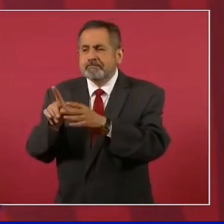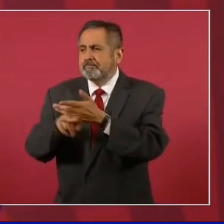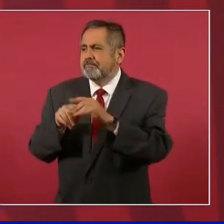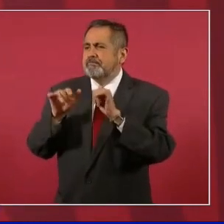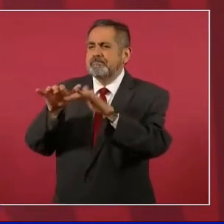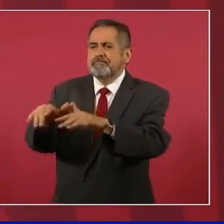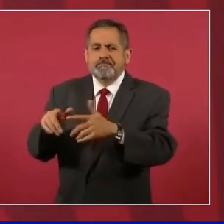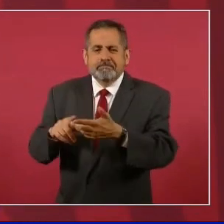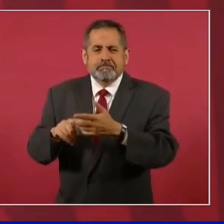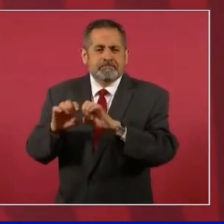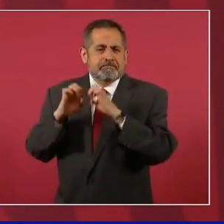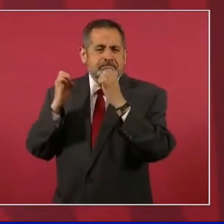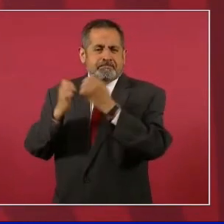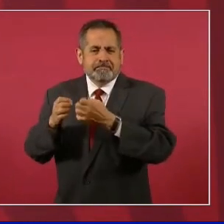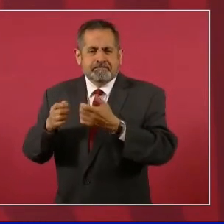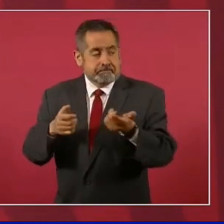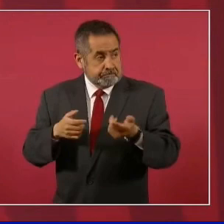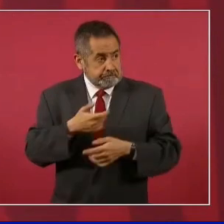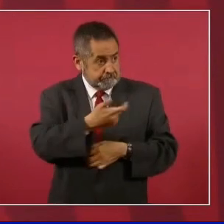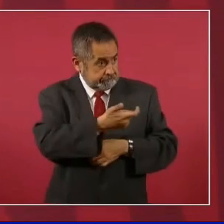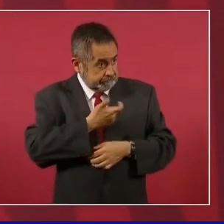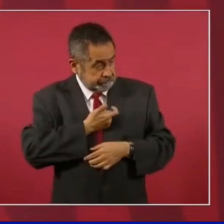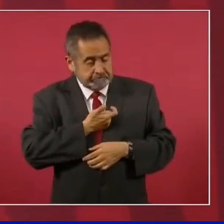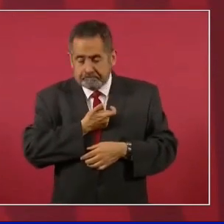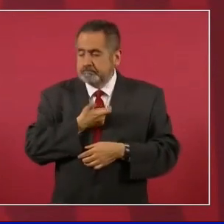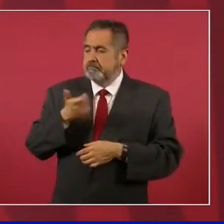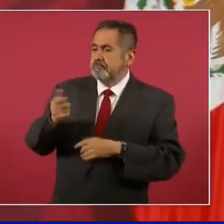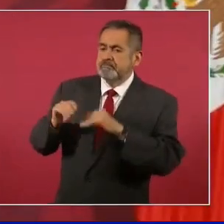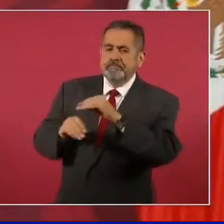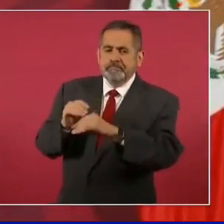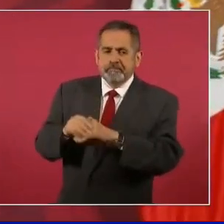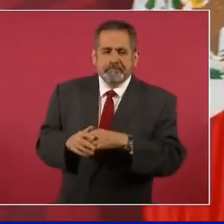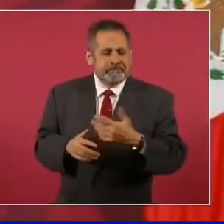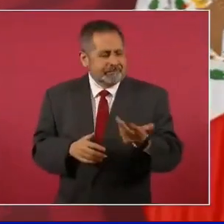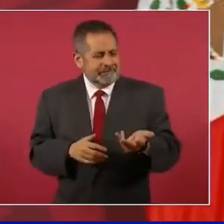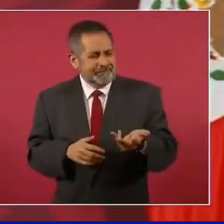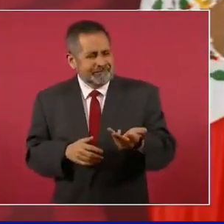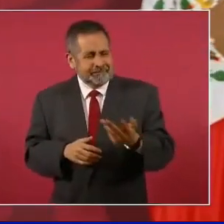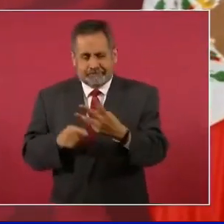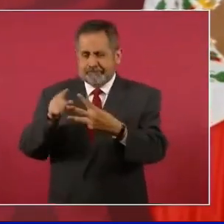o estadios. Les dejaban 3 ramos